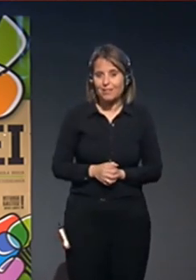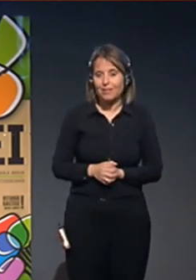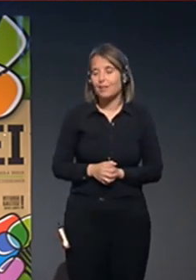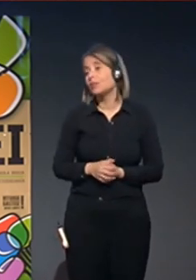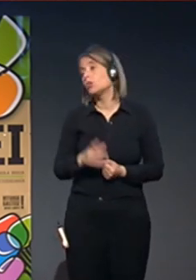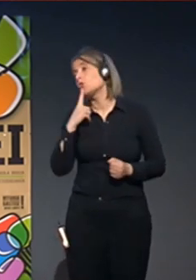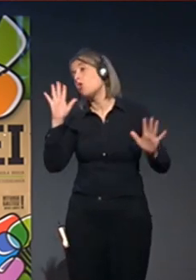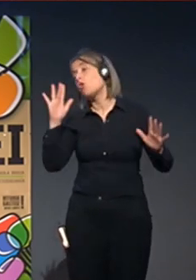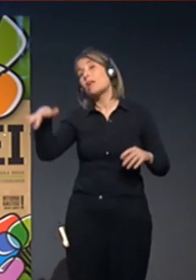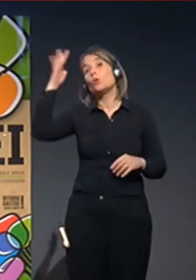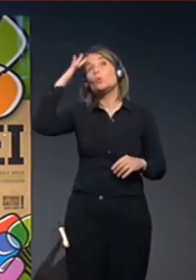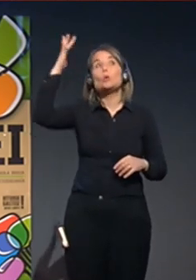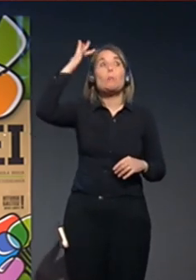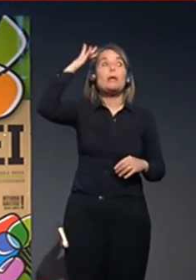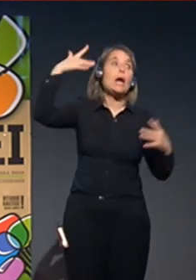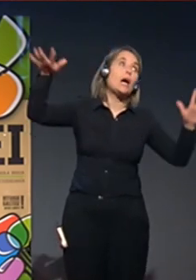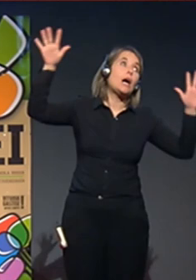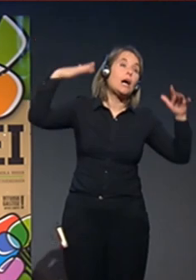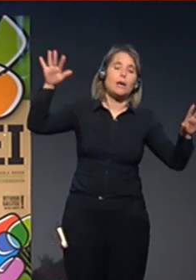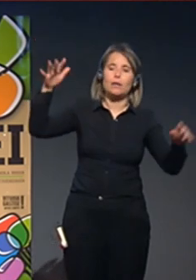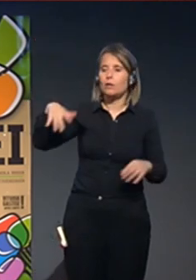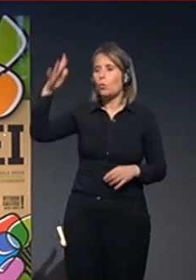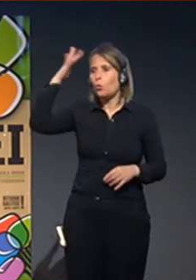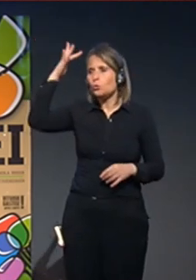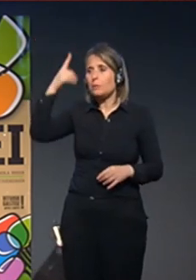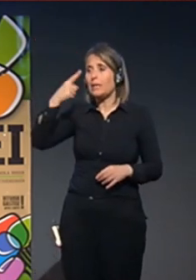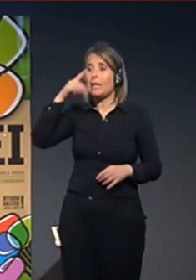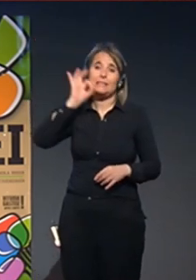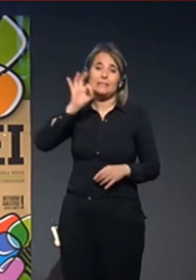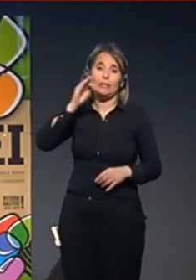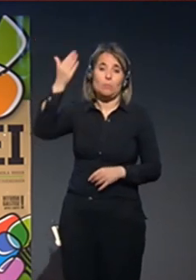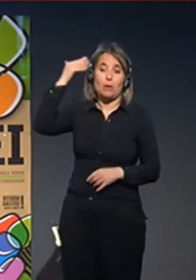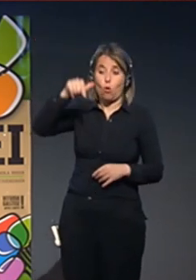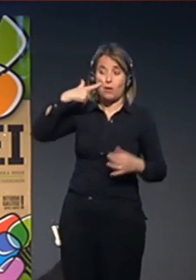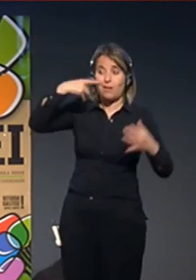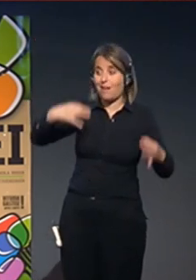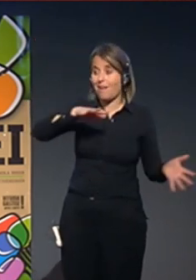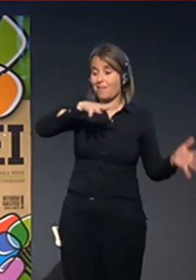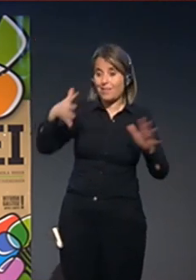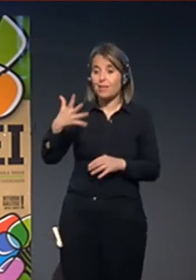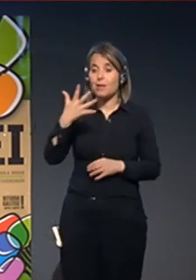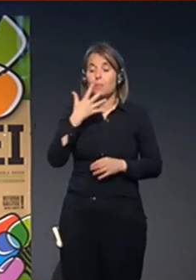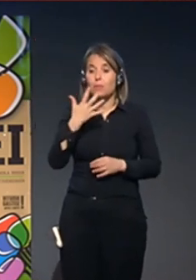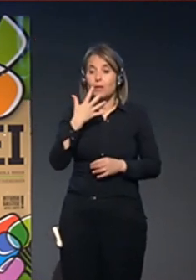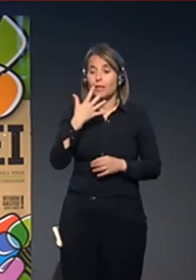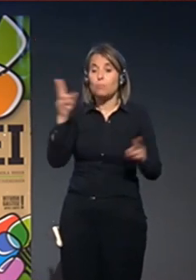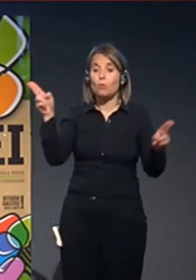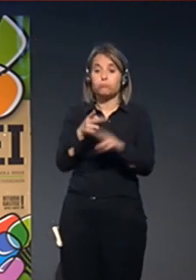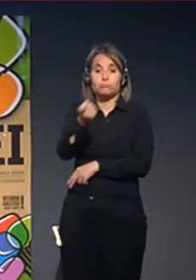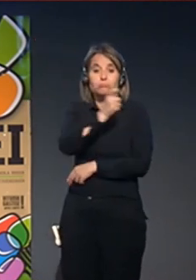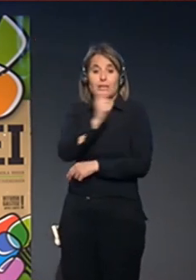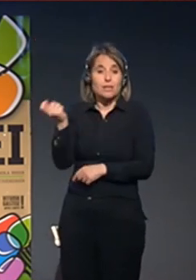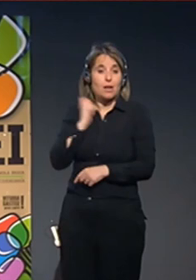no es que eso es una utopía hay muchas utopías del siglo pasado que hoy son realidades entre ellas La abolición de la